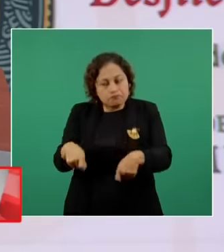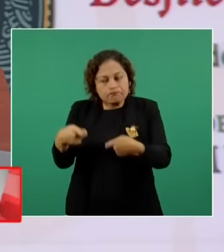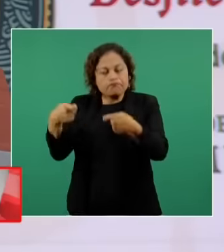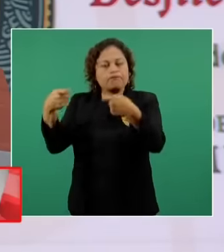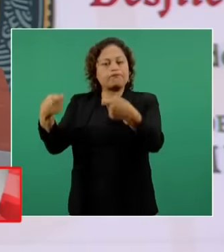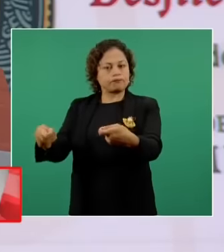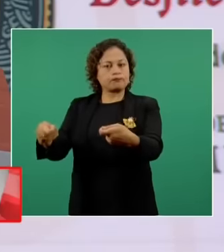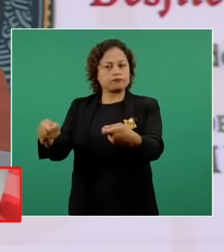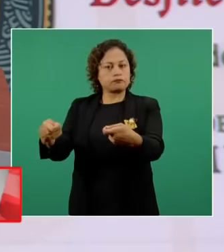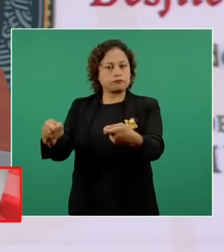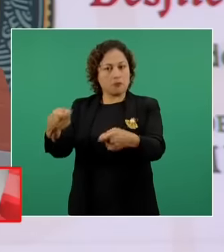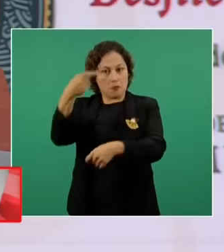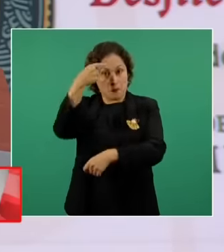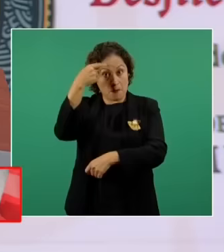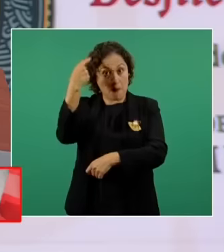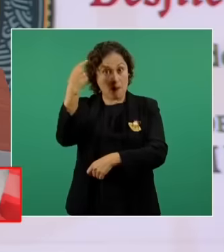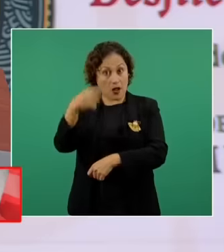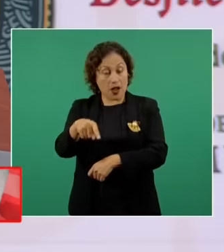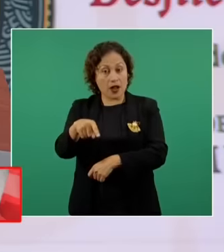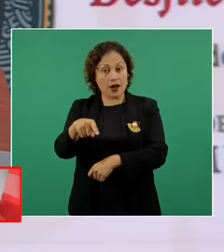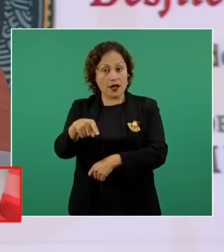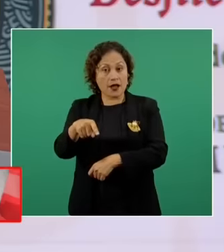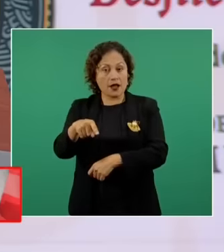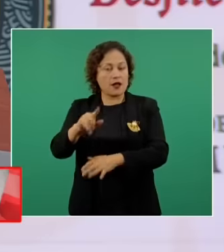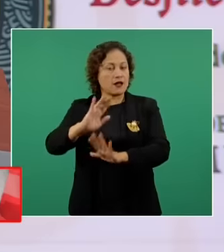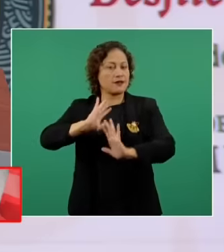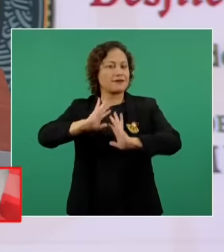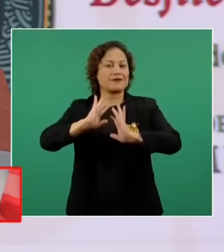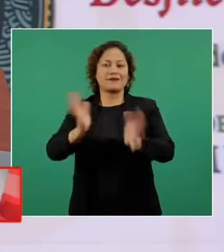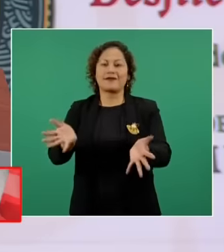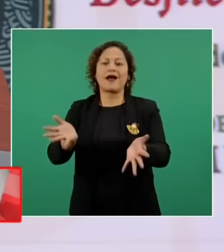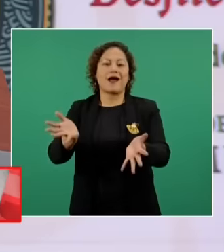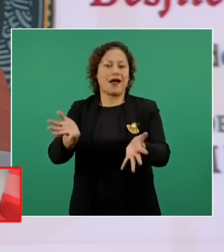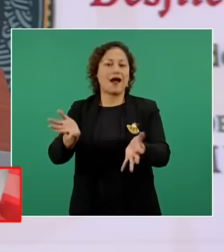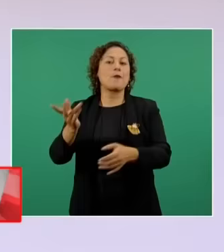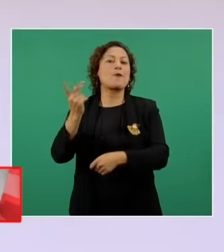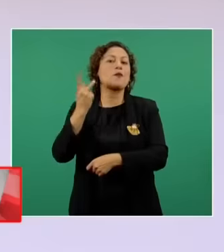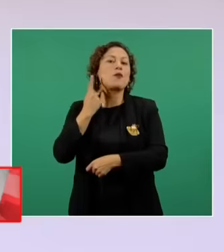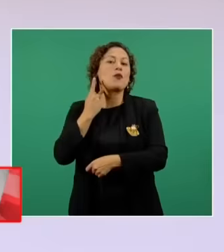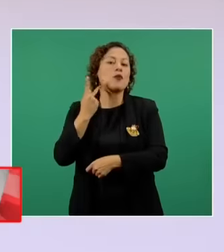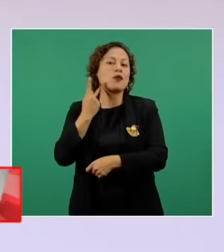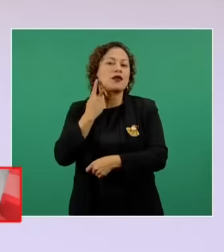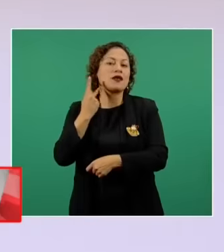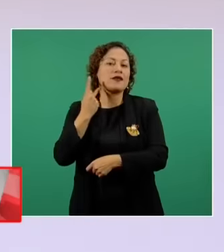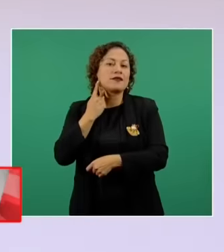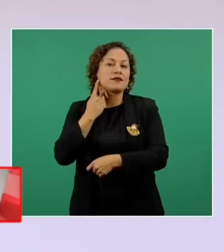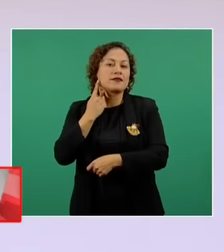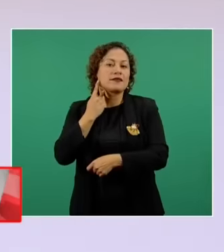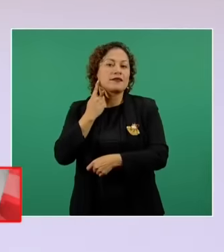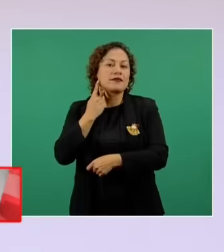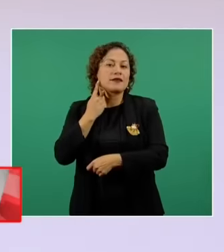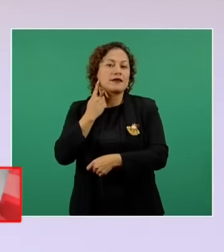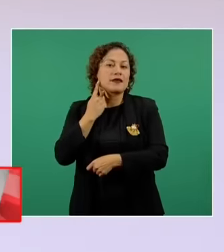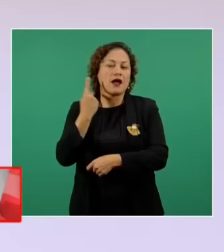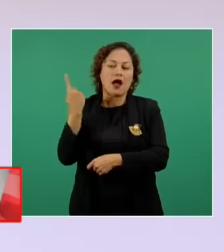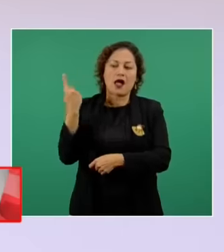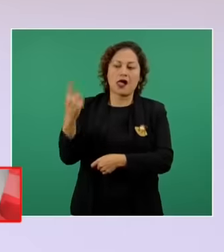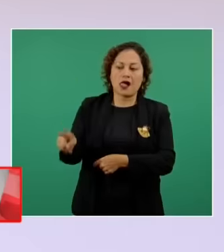y ponga fin para siempre a la política de